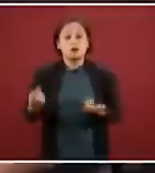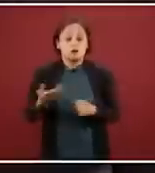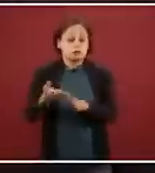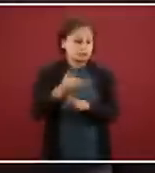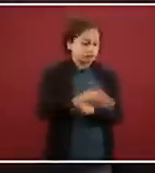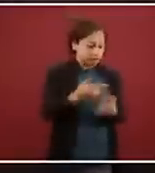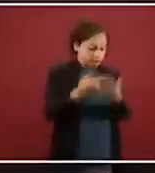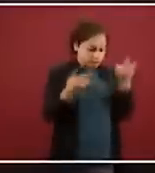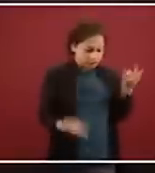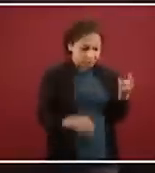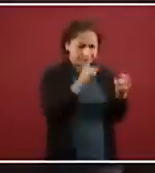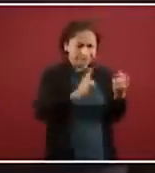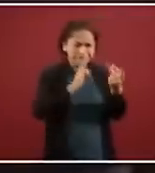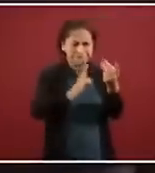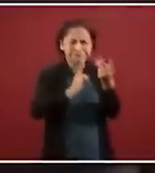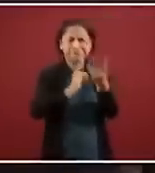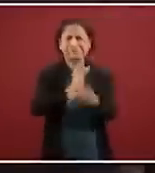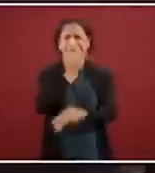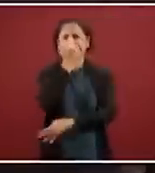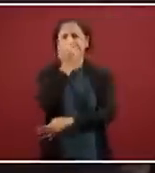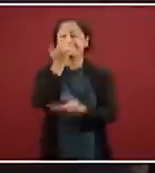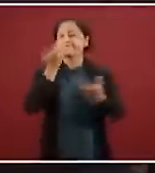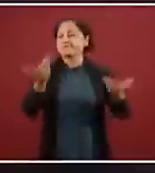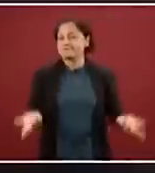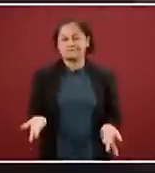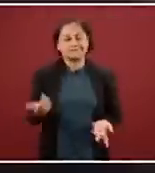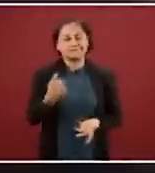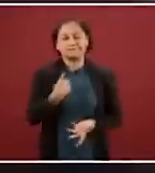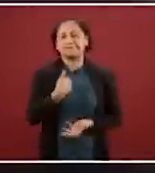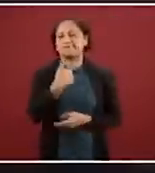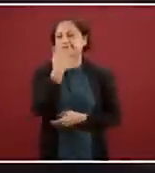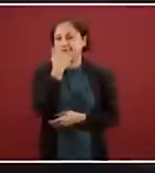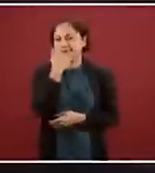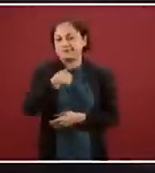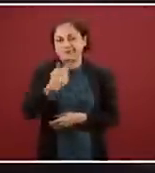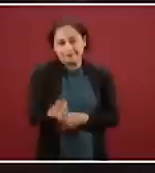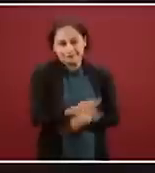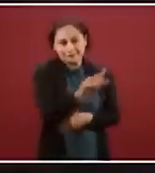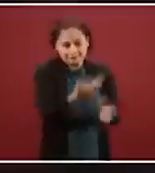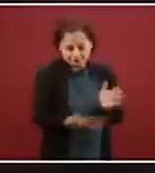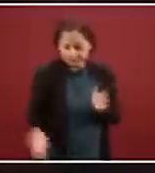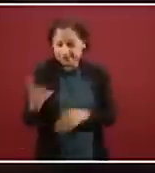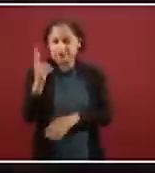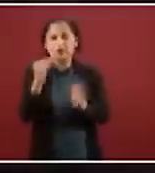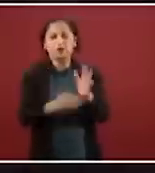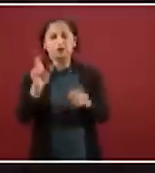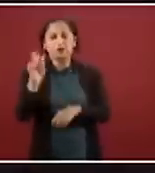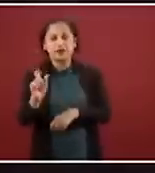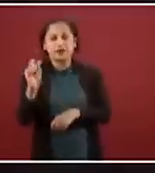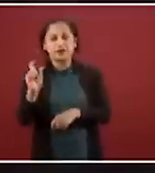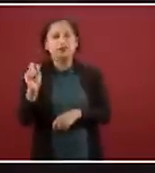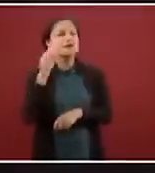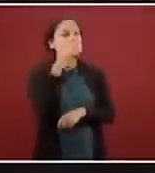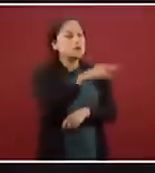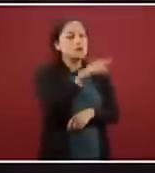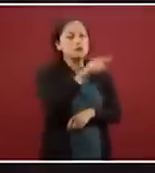cambiaron la historia. ¿Qué va a hacer en este 2020 para que la historia no sea la caricatura que se exhibe en